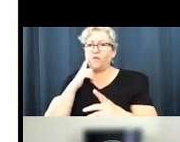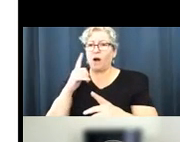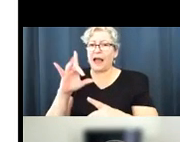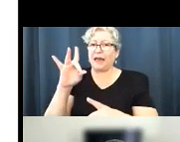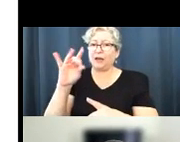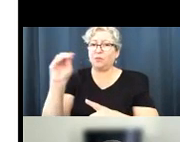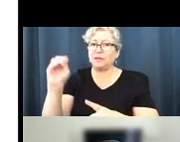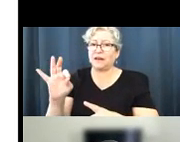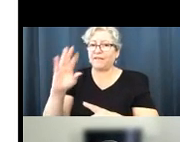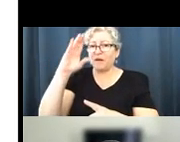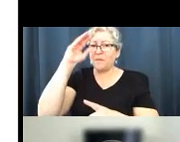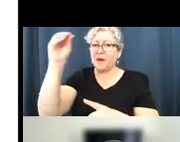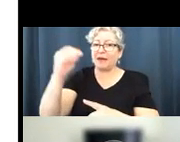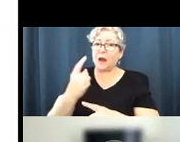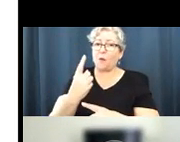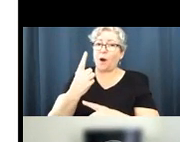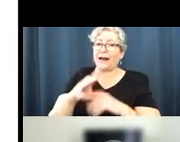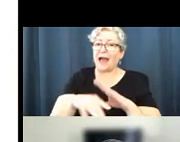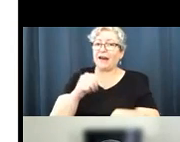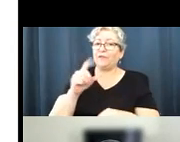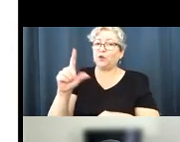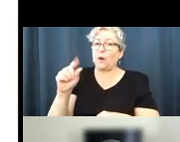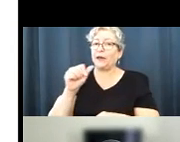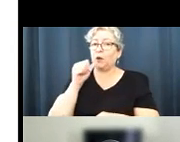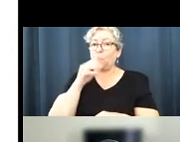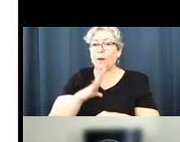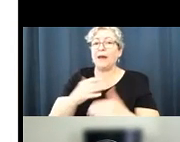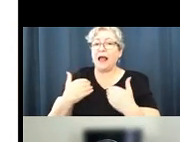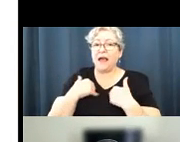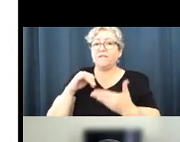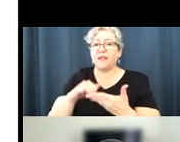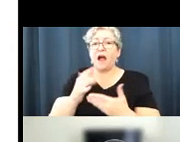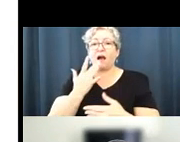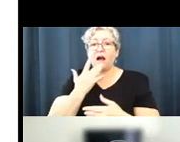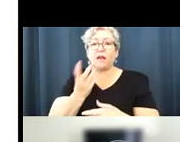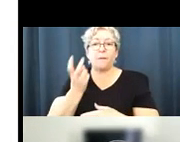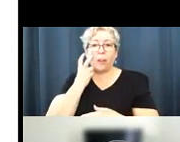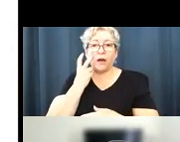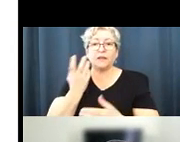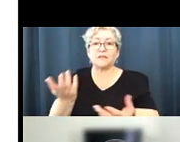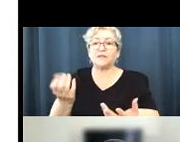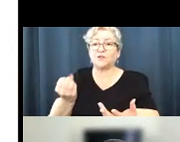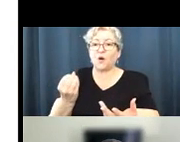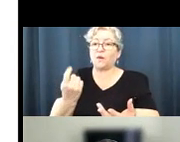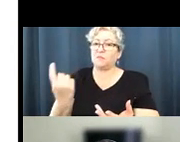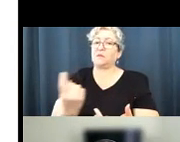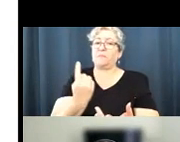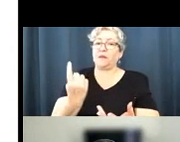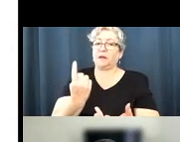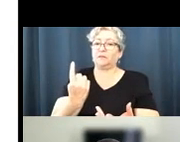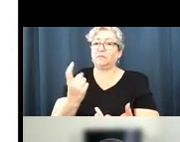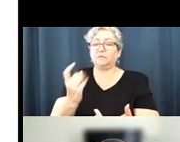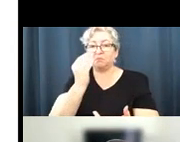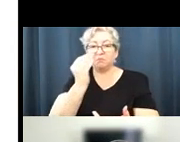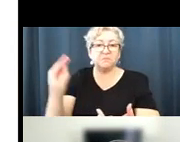y no nos concentramos en el uso de los colores, y como el 80% de los hombres y las mujeres, una de cada 20 padece